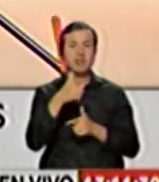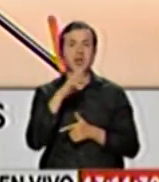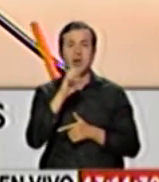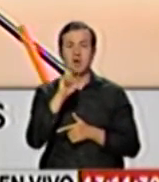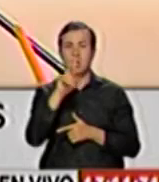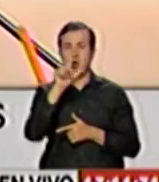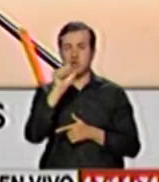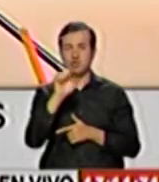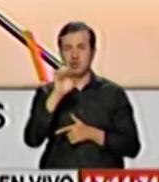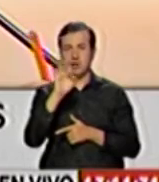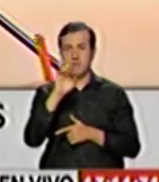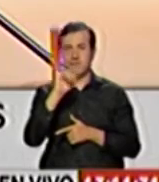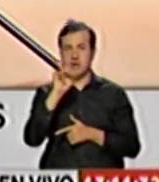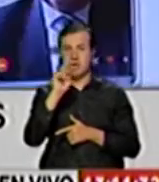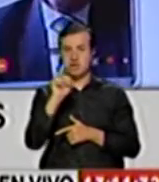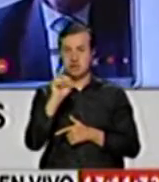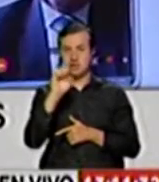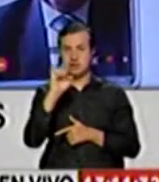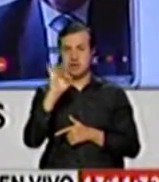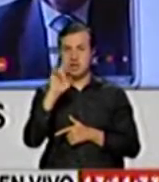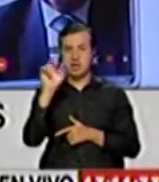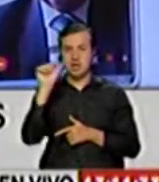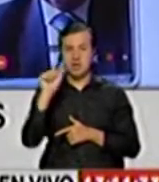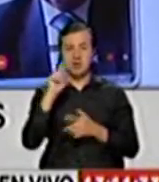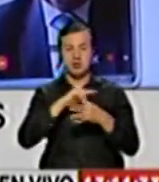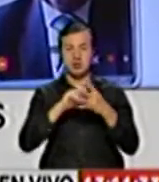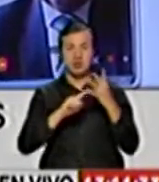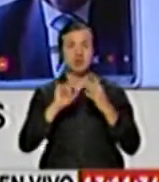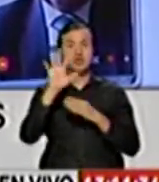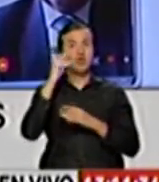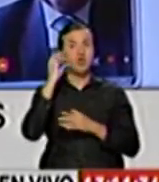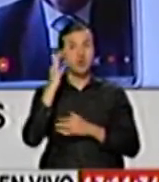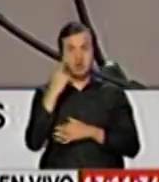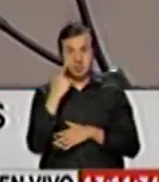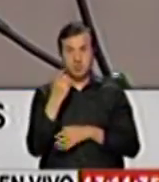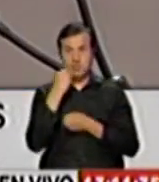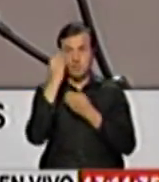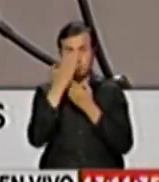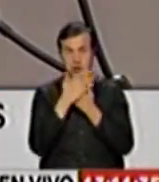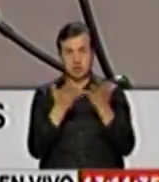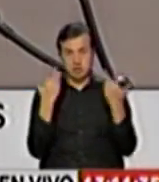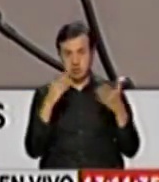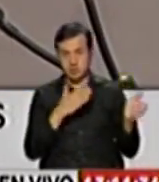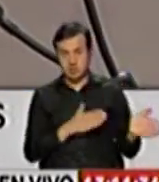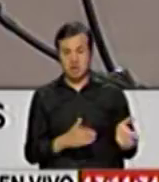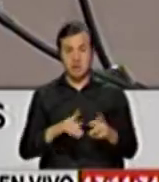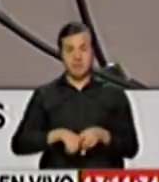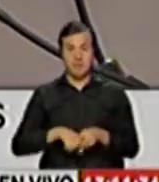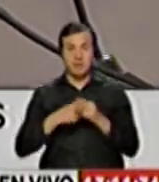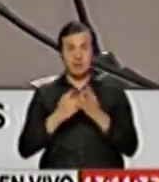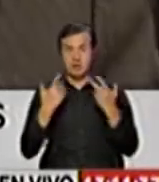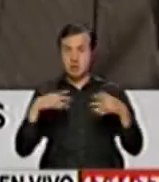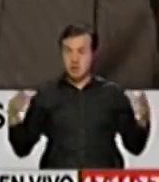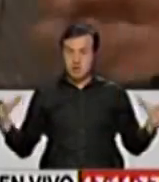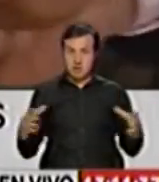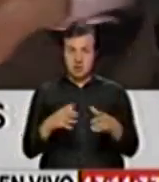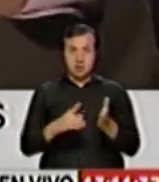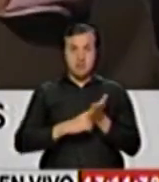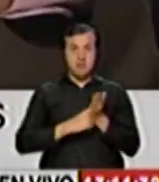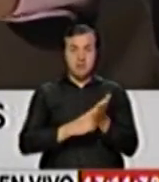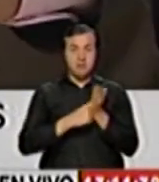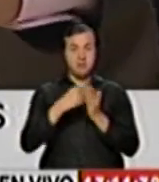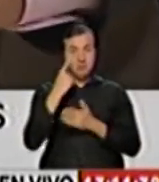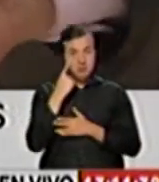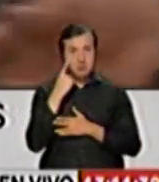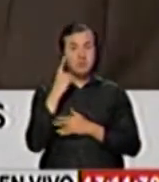Carlos Efraín Sierra Sierra. Ellos tienen cinco días hábiles para presentar su informe, los cuales corren a partir de que se reúnan, algo que se prevé